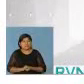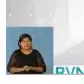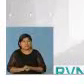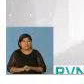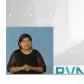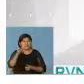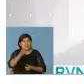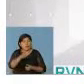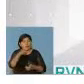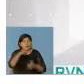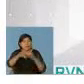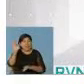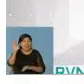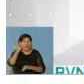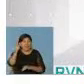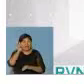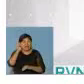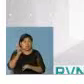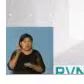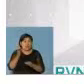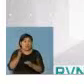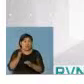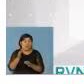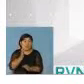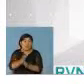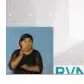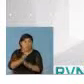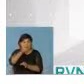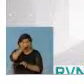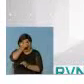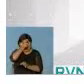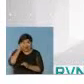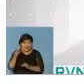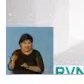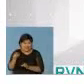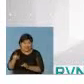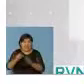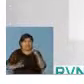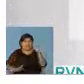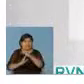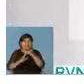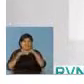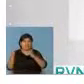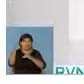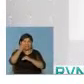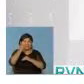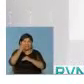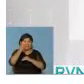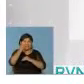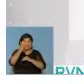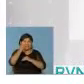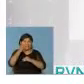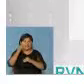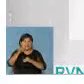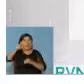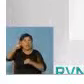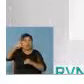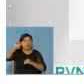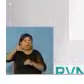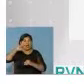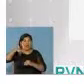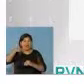Finalmente, en la dirección del Instituto Superior de Seguridad Pública, asumirá como rectora Carolina